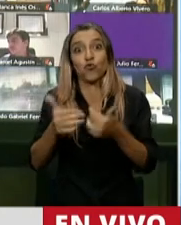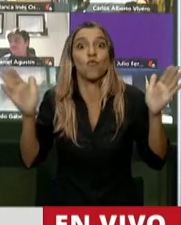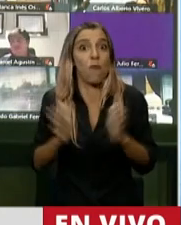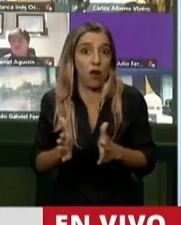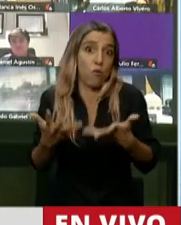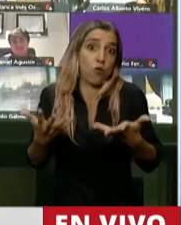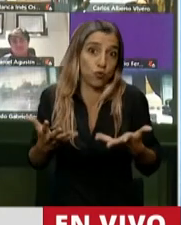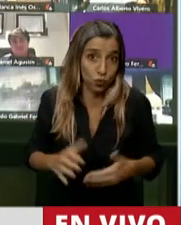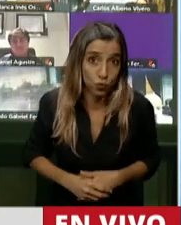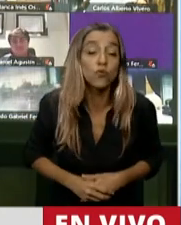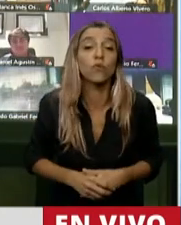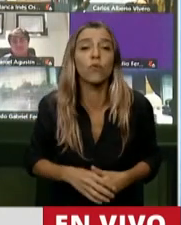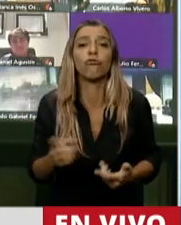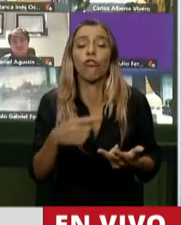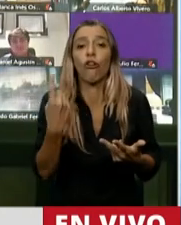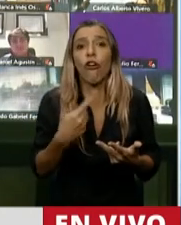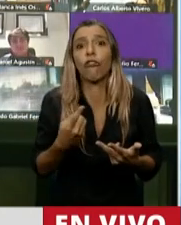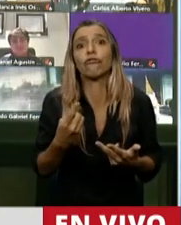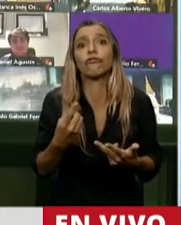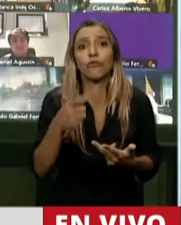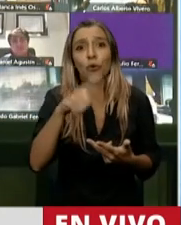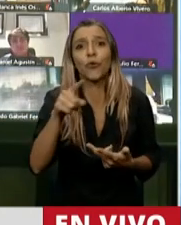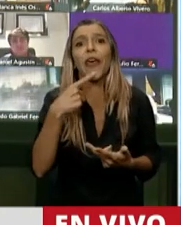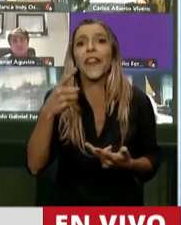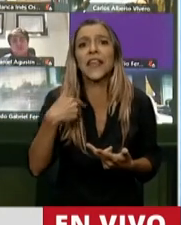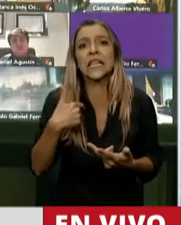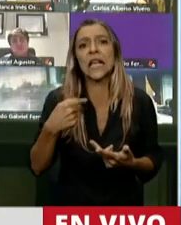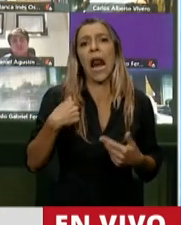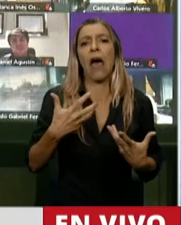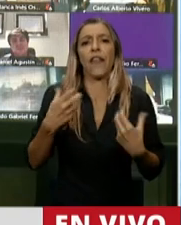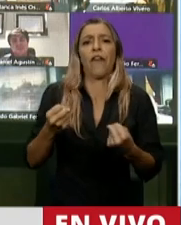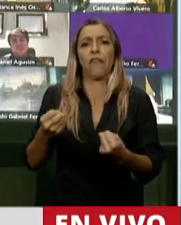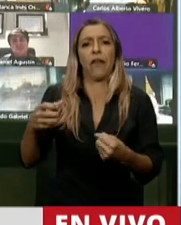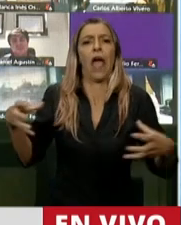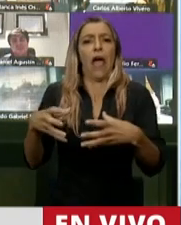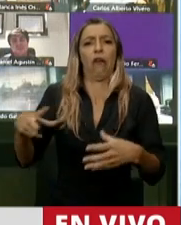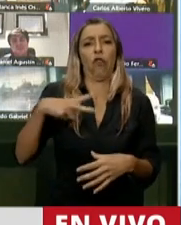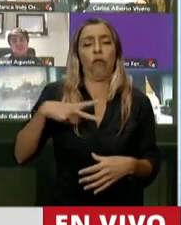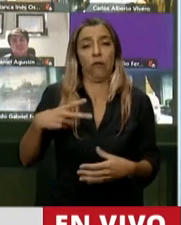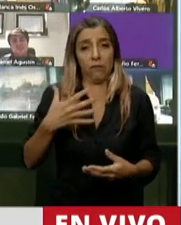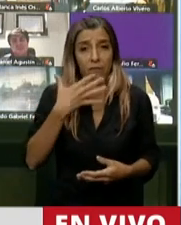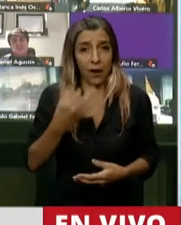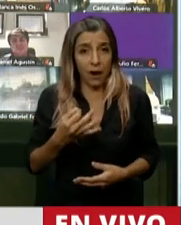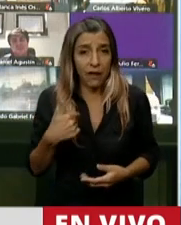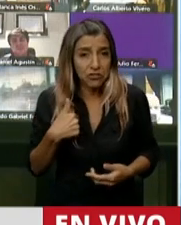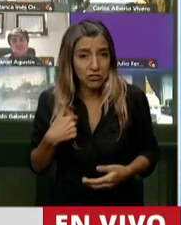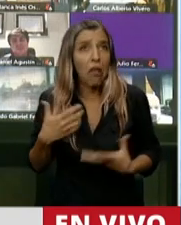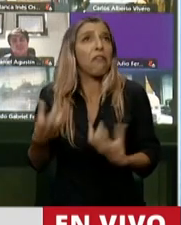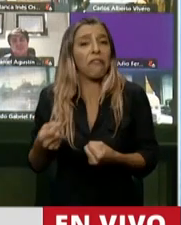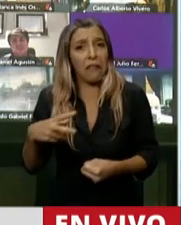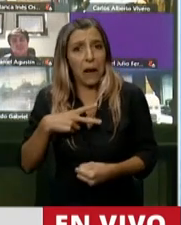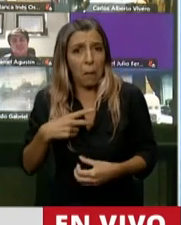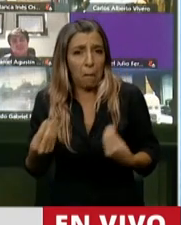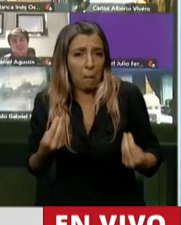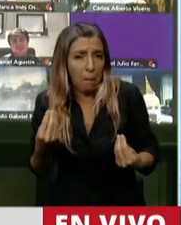somos los defensores de los ricos. Pero ¿de qué rico voy a defender yo si no tengo un mango y los